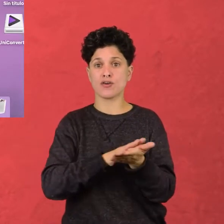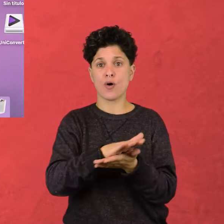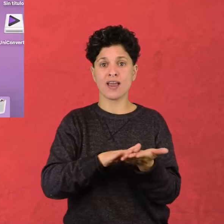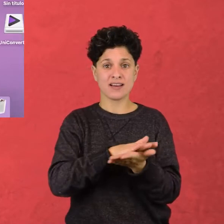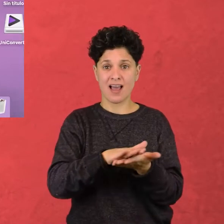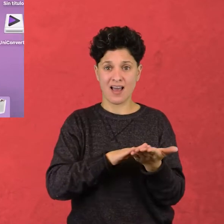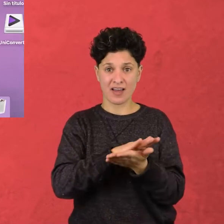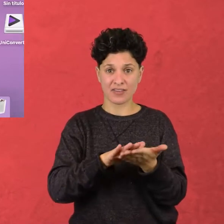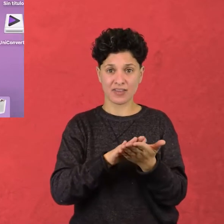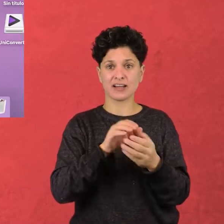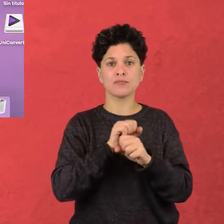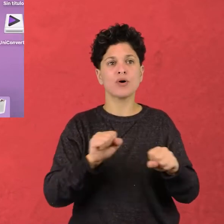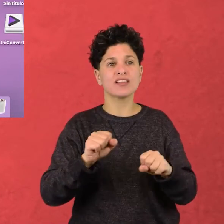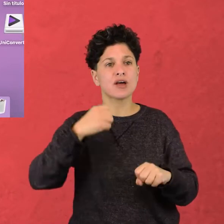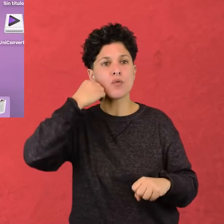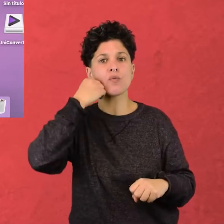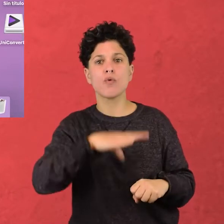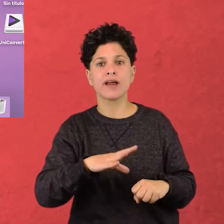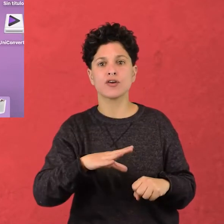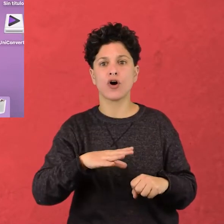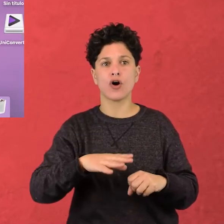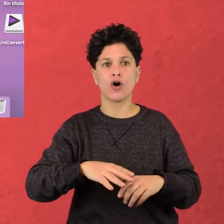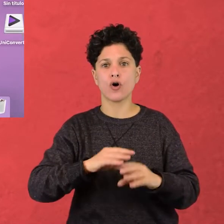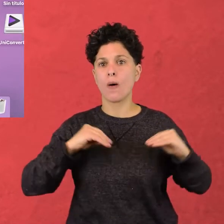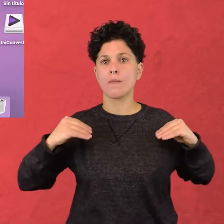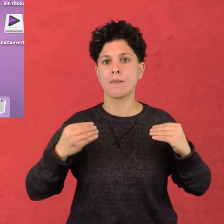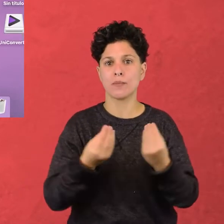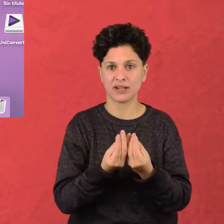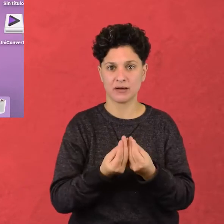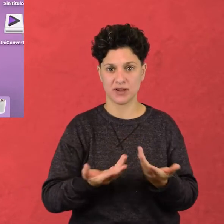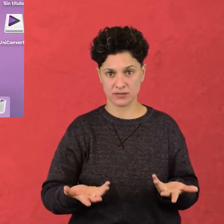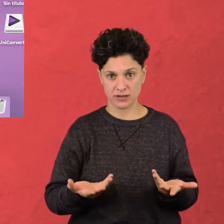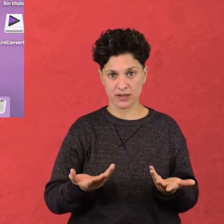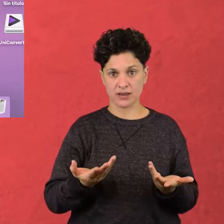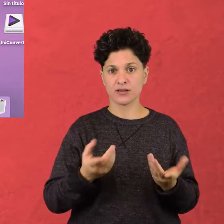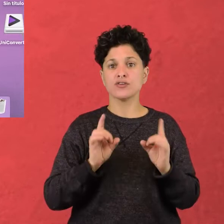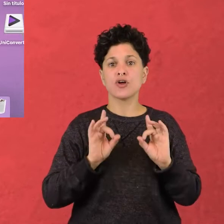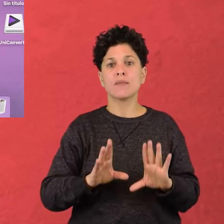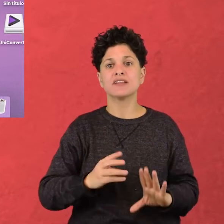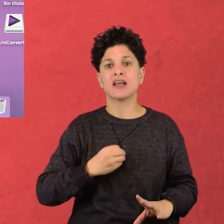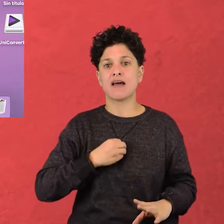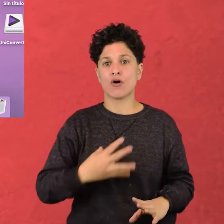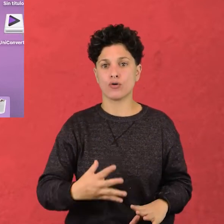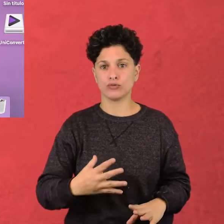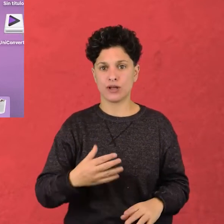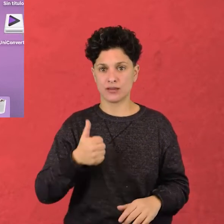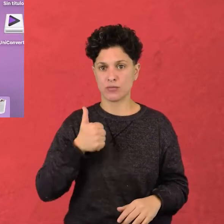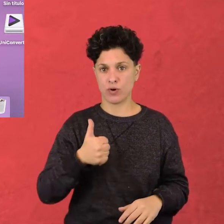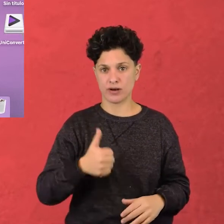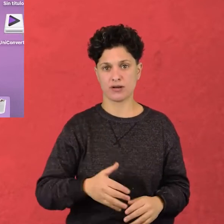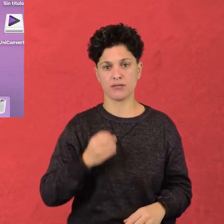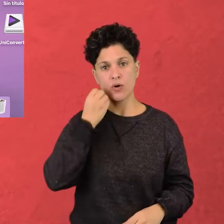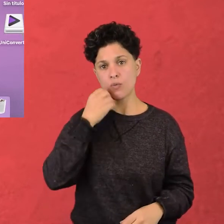sin restricción, a no ser tan solo una buena voluntad. Anoten esto, por